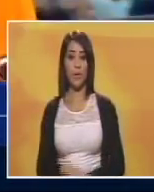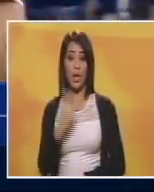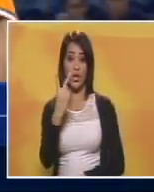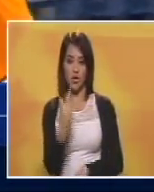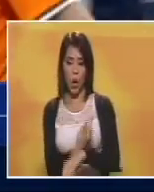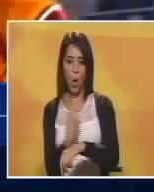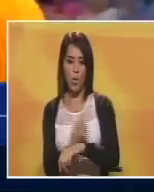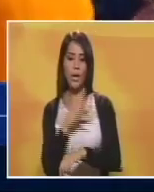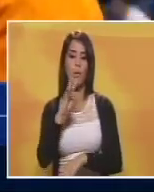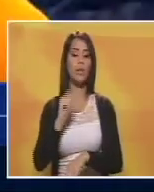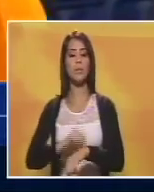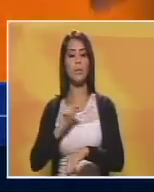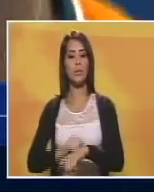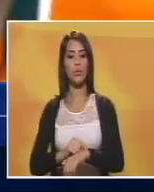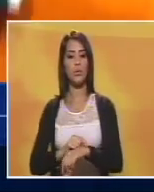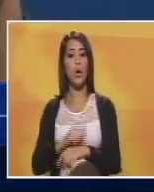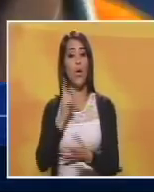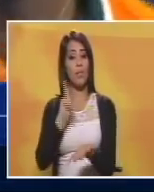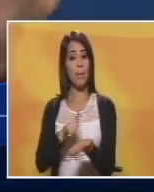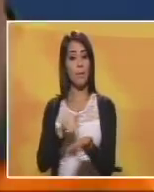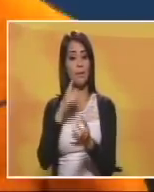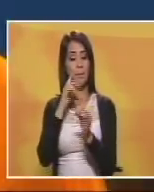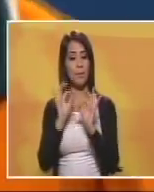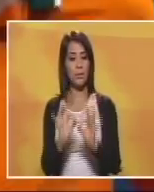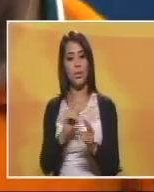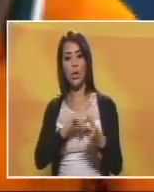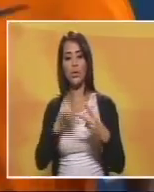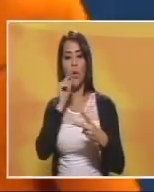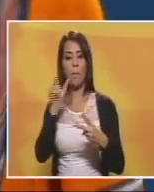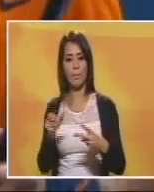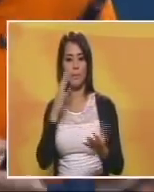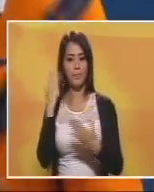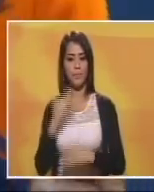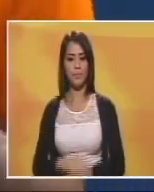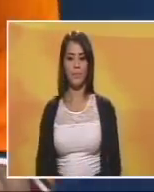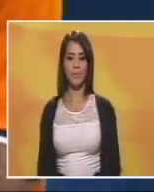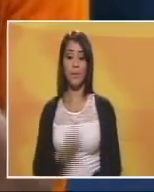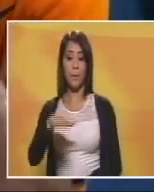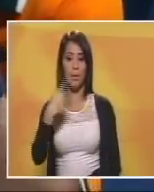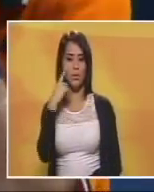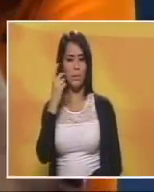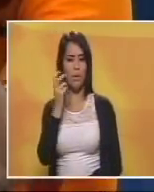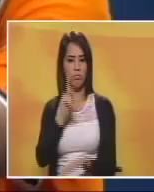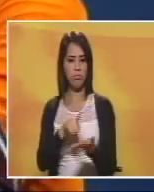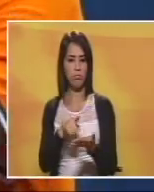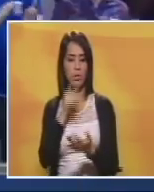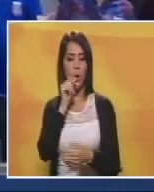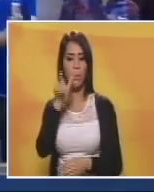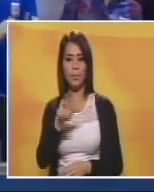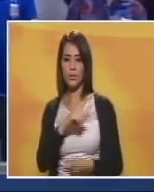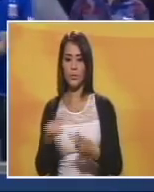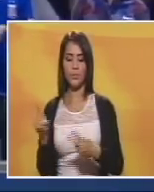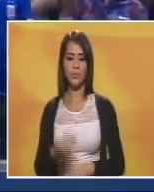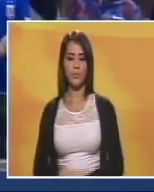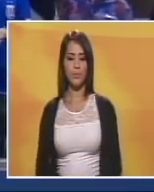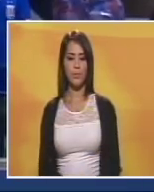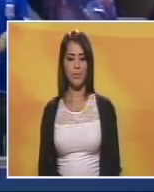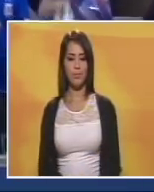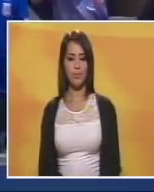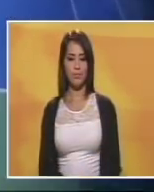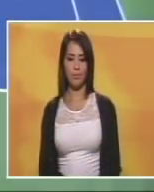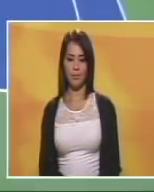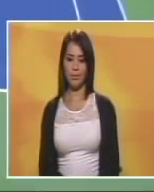En notas del tenis, contundente victoria del argentino Juan Martín del Potro en la cuarta ronda del Abierto de Estados Unidos. Triunfo en sets corridos por